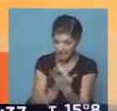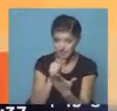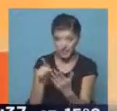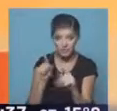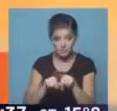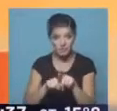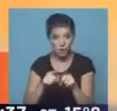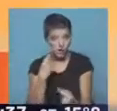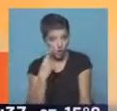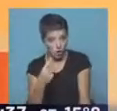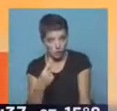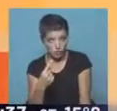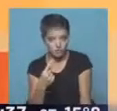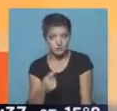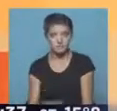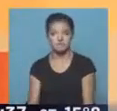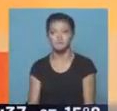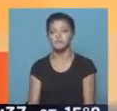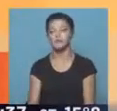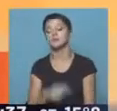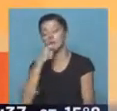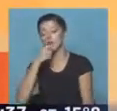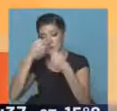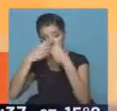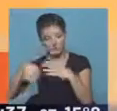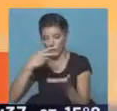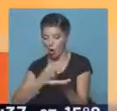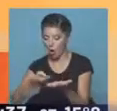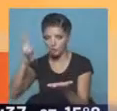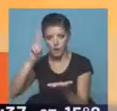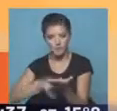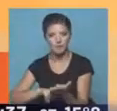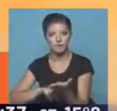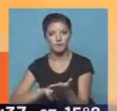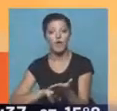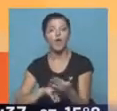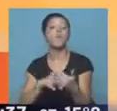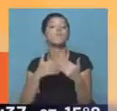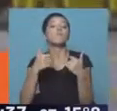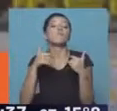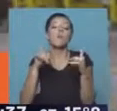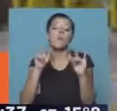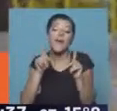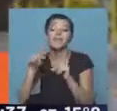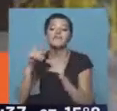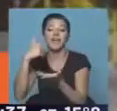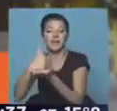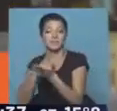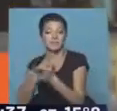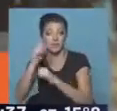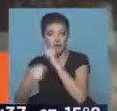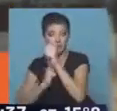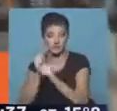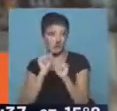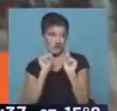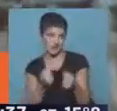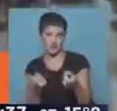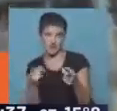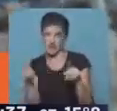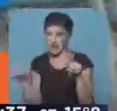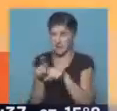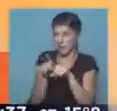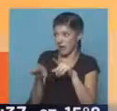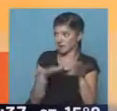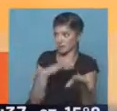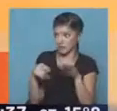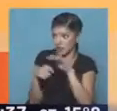y dice, bueno, barajamos y damos de nuevo, quizá ese empresariado que hoy está esperando esto, que también está en la misma